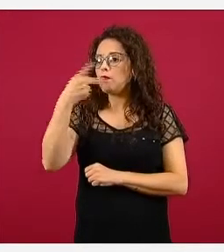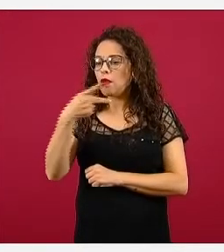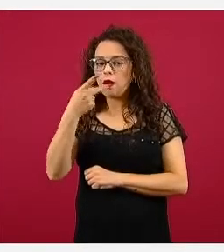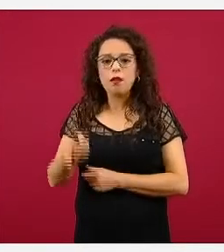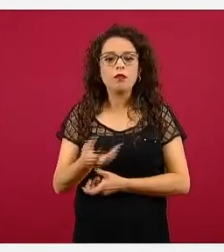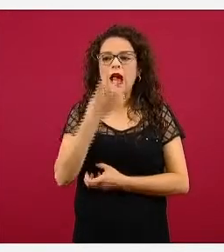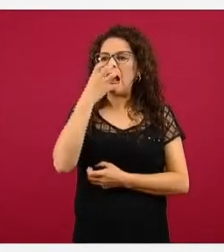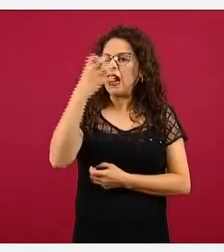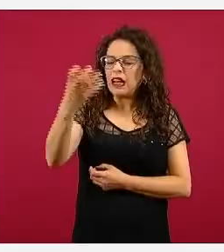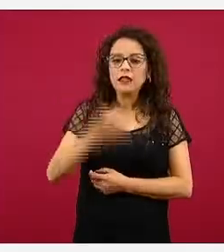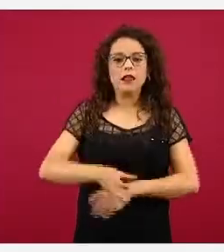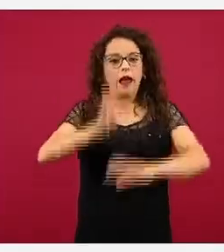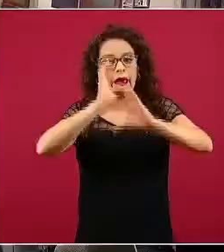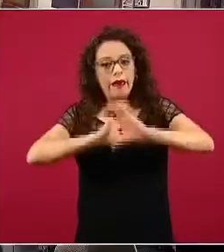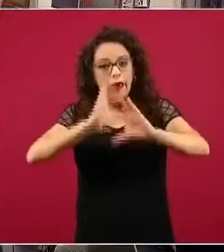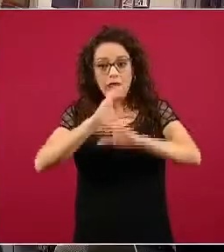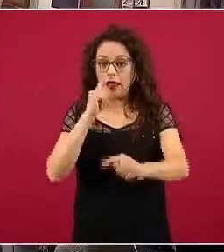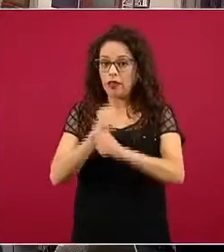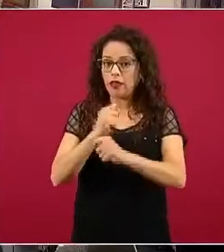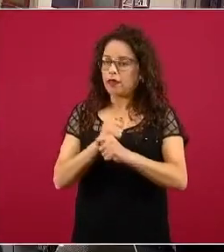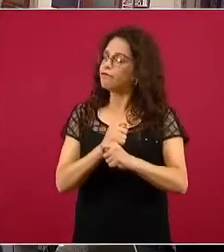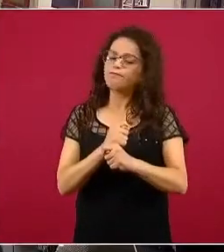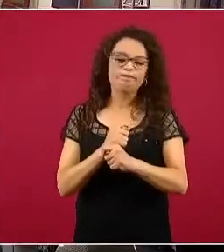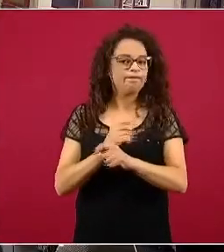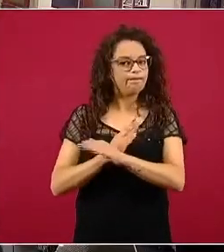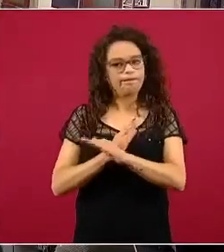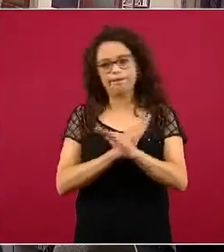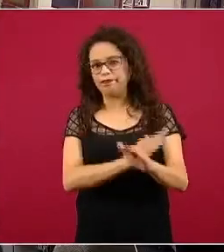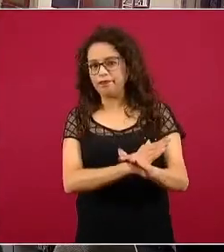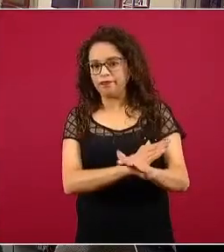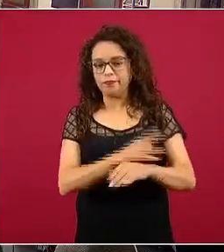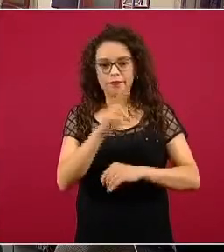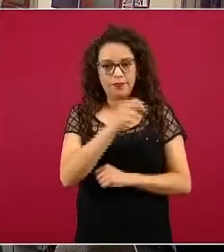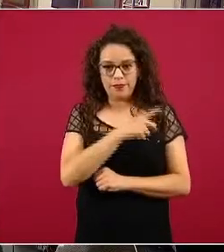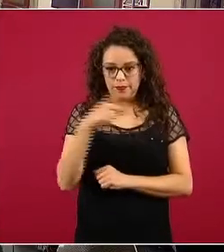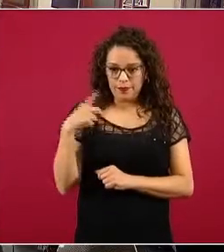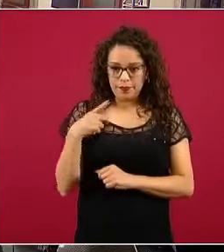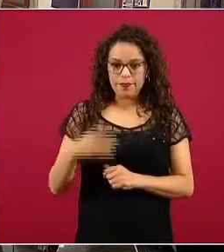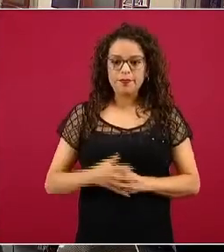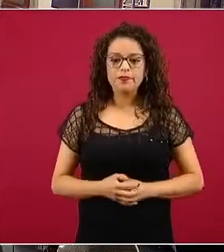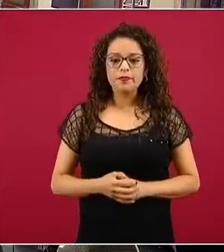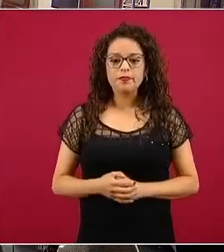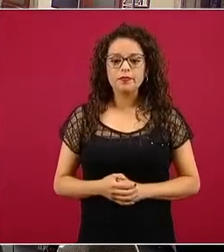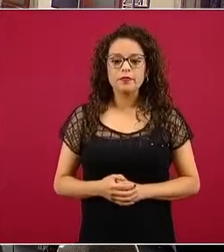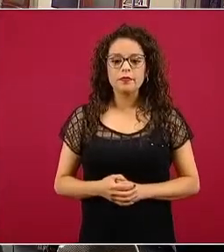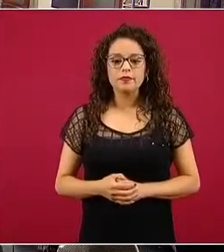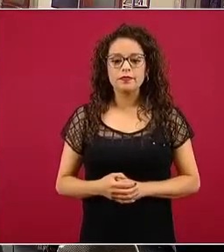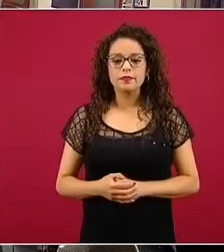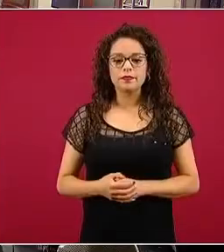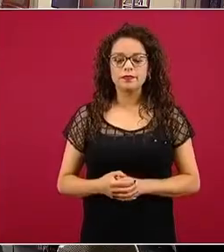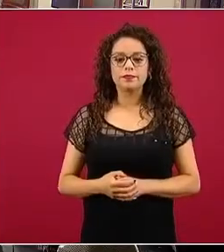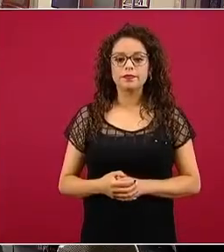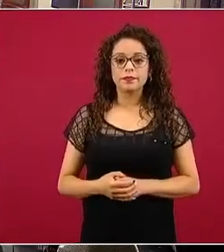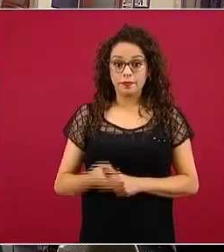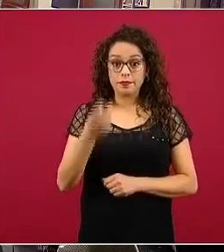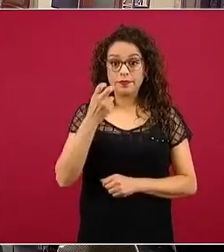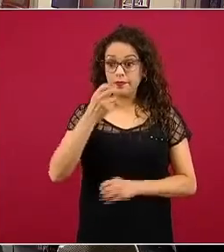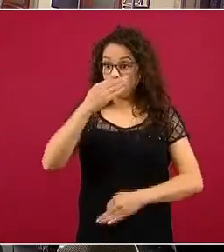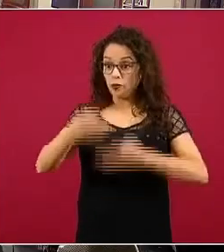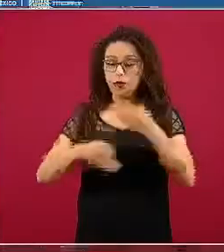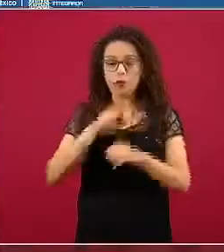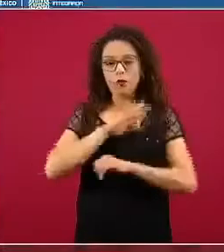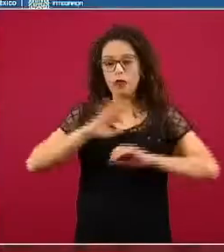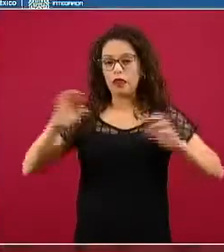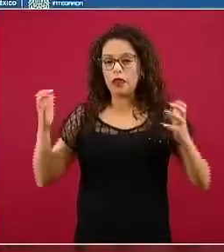transporte público. La que sigue. Entonces esta fue la última, y también todo esto ha sido posible, la